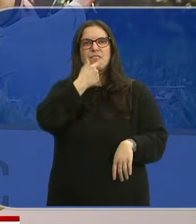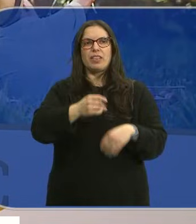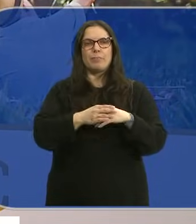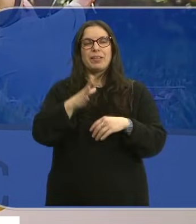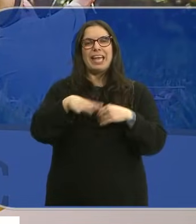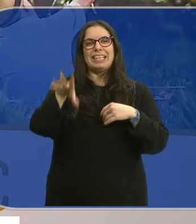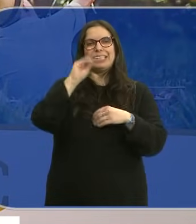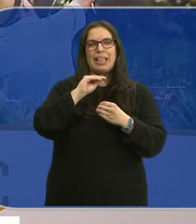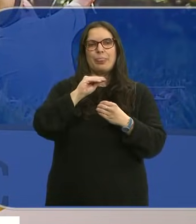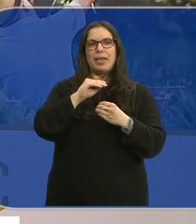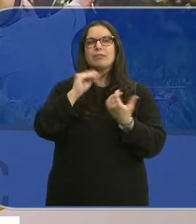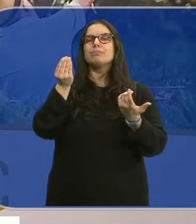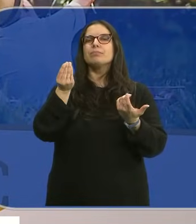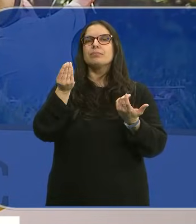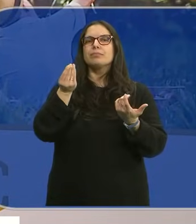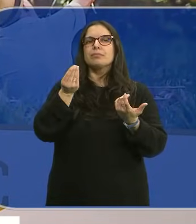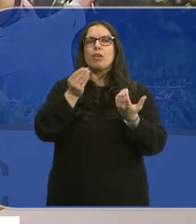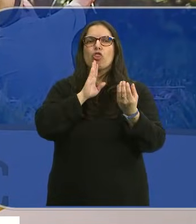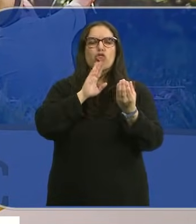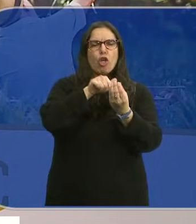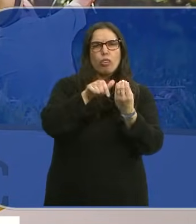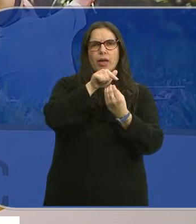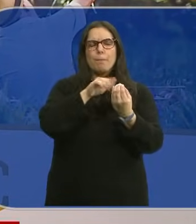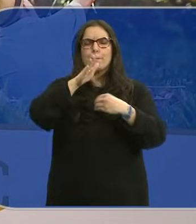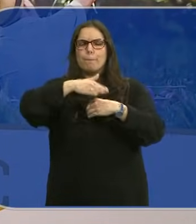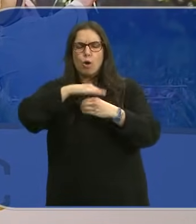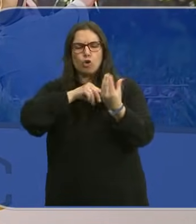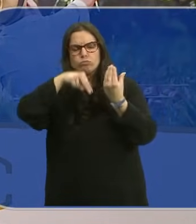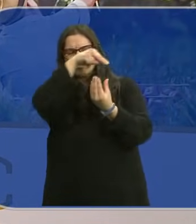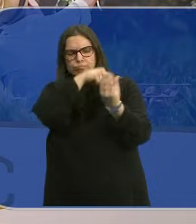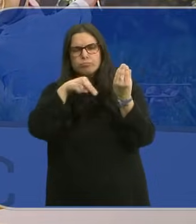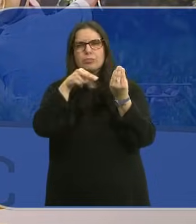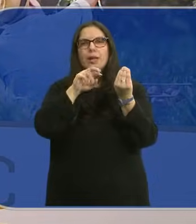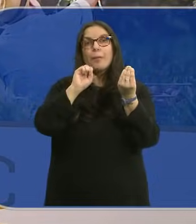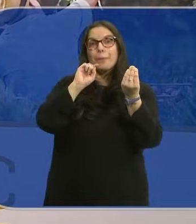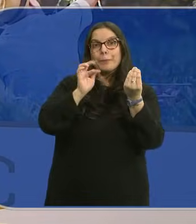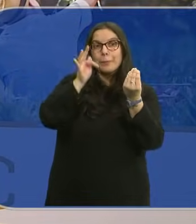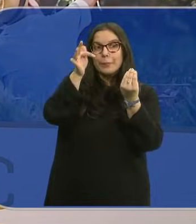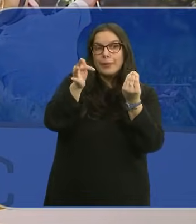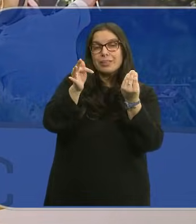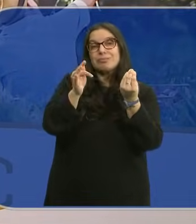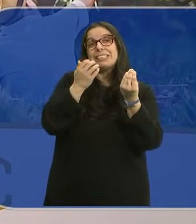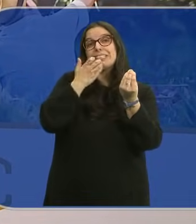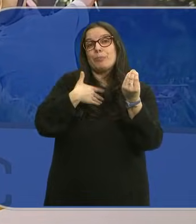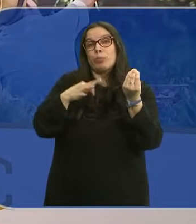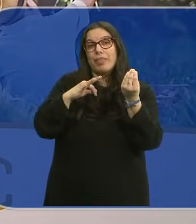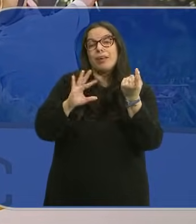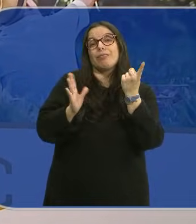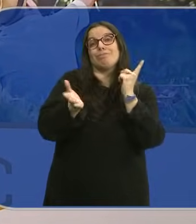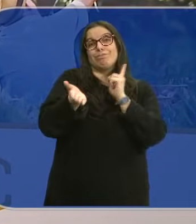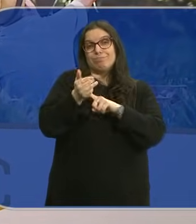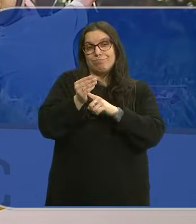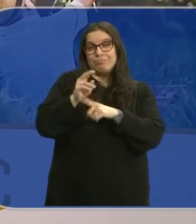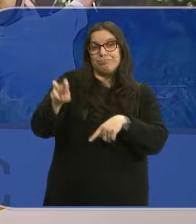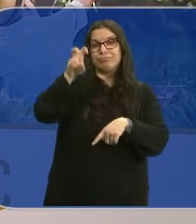patología, ver por qué ocurren, dónde ocurren y si es posible, sobre todo, conseguir curarlos a tiempo, que es lo